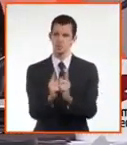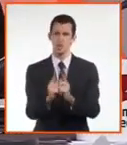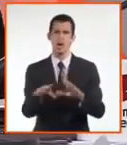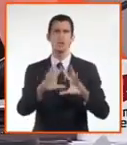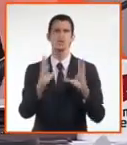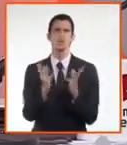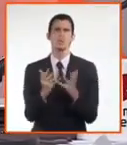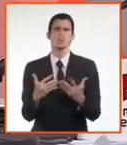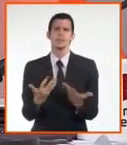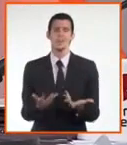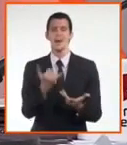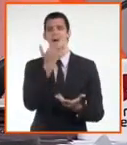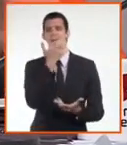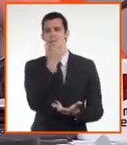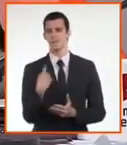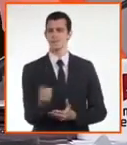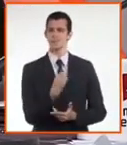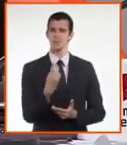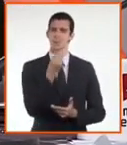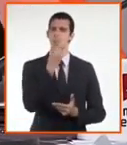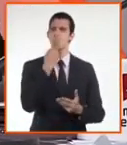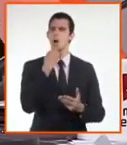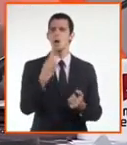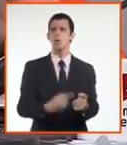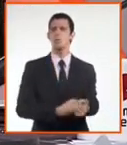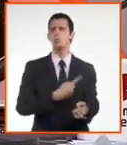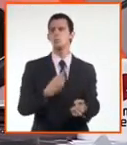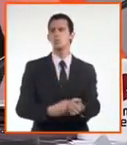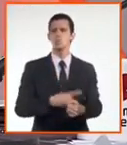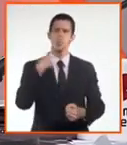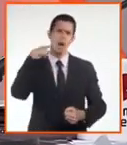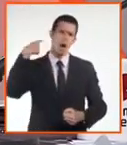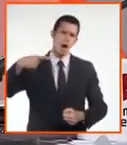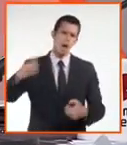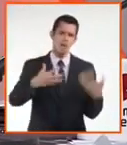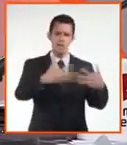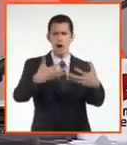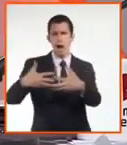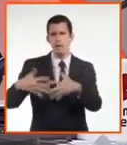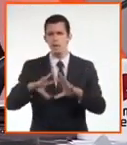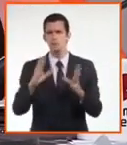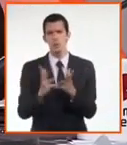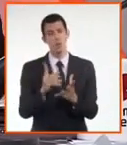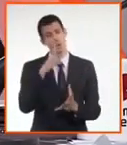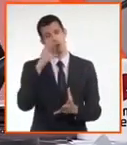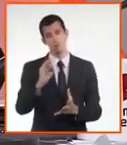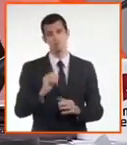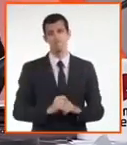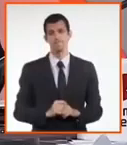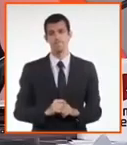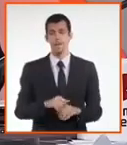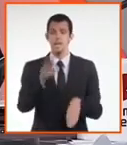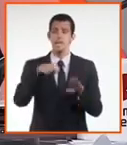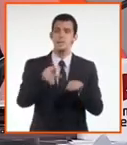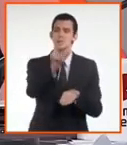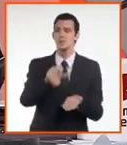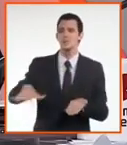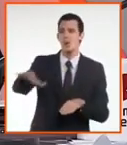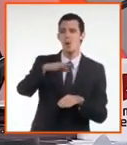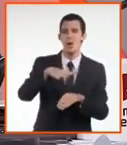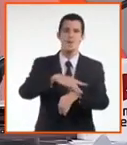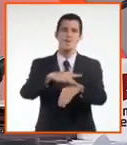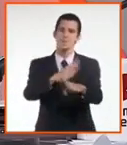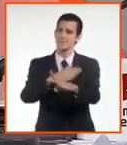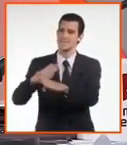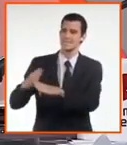persona o no son los que le hacen más efecto y de ahí el sensible impacto que tiene en nuestra población esta